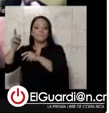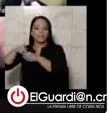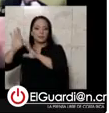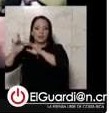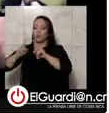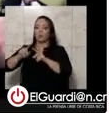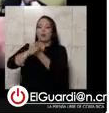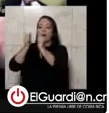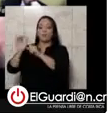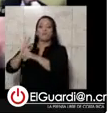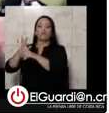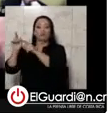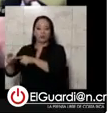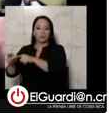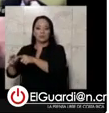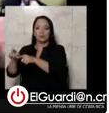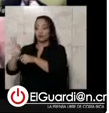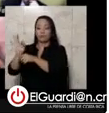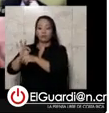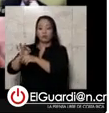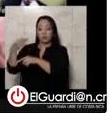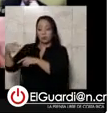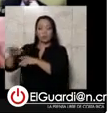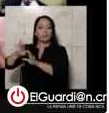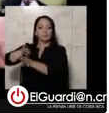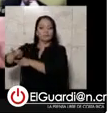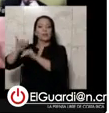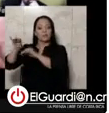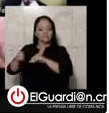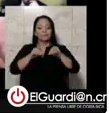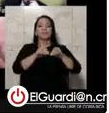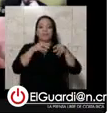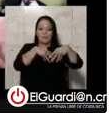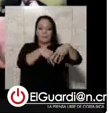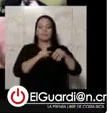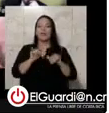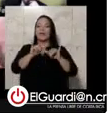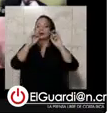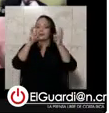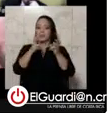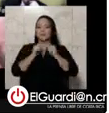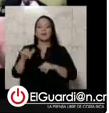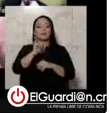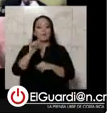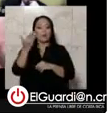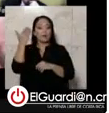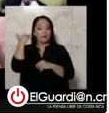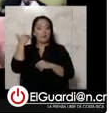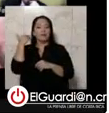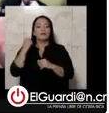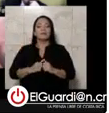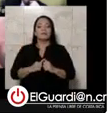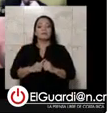un cambio de funciones lo que vamos a hacer y entonces en ese sentido, al igual que la vez pasada, se